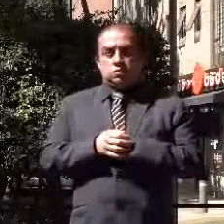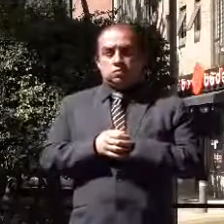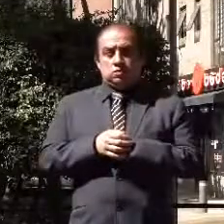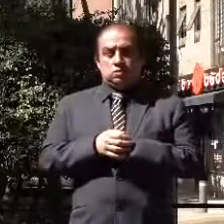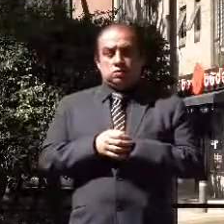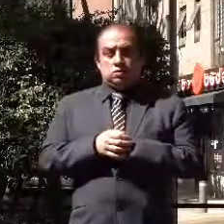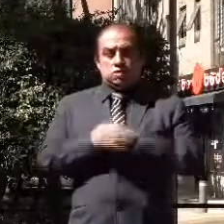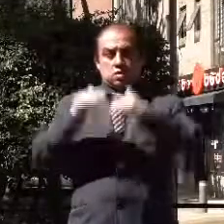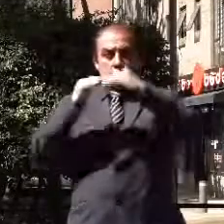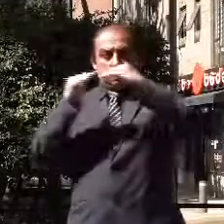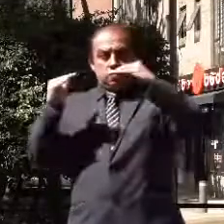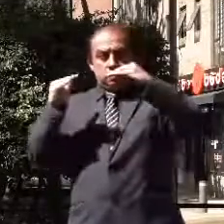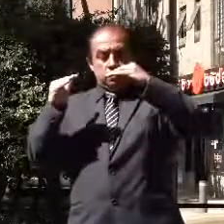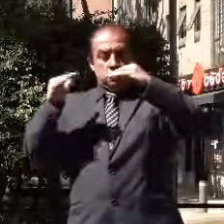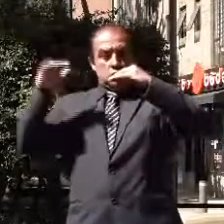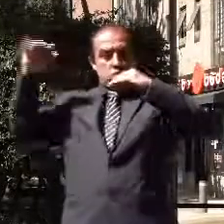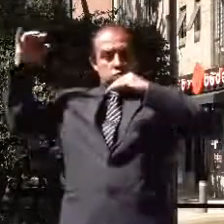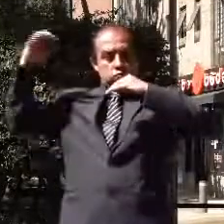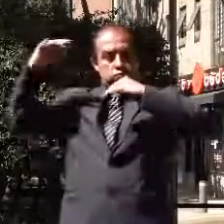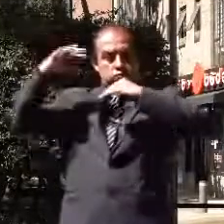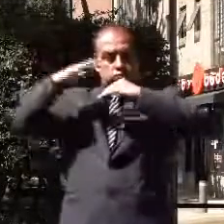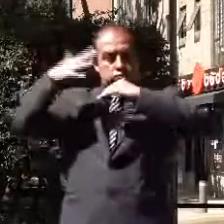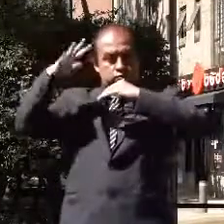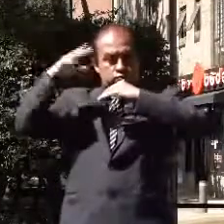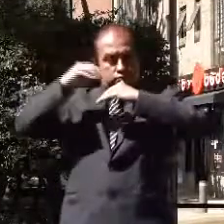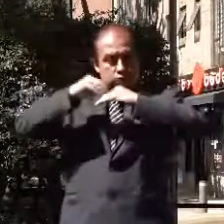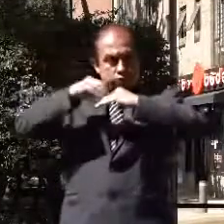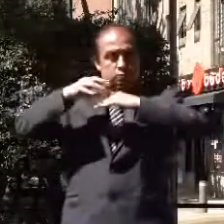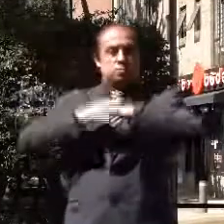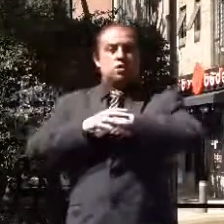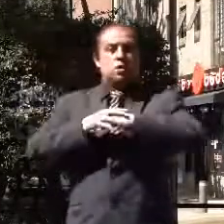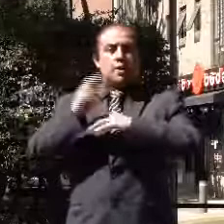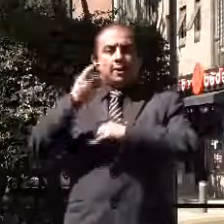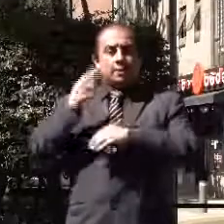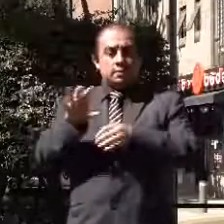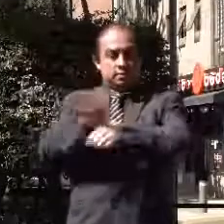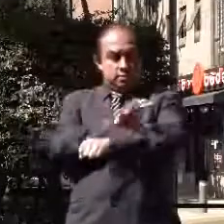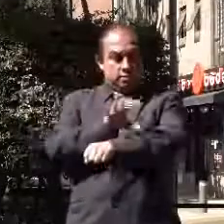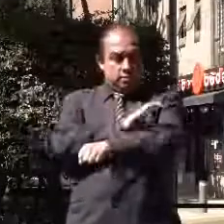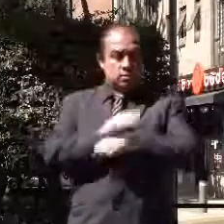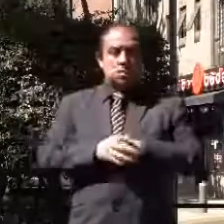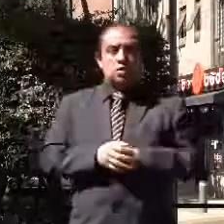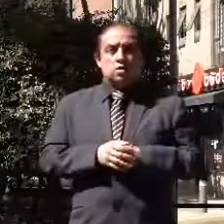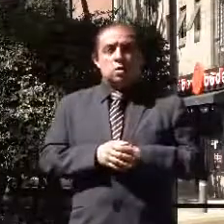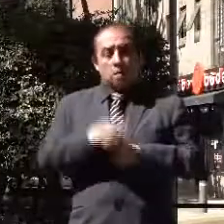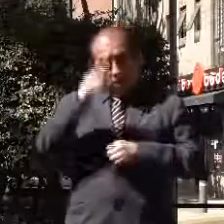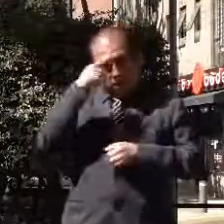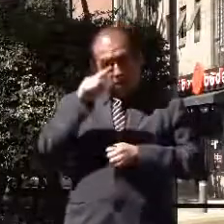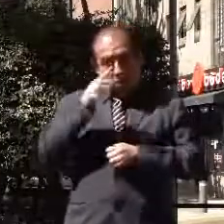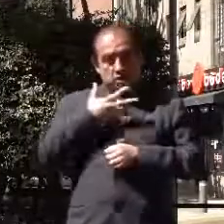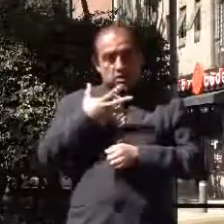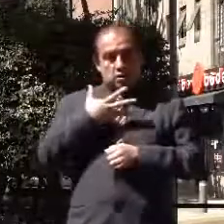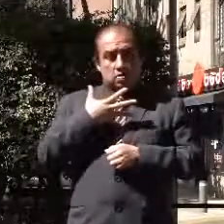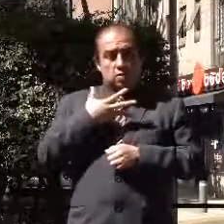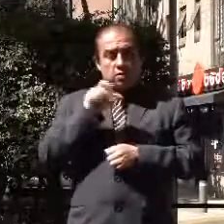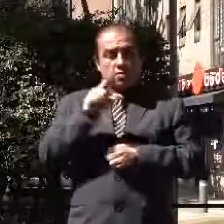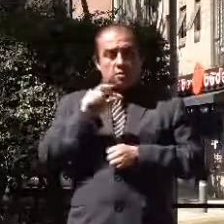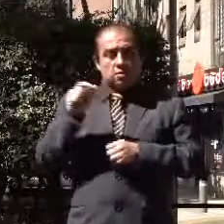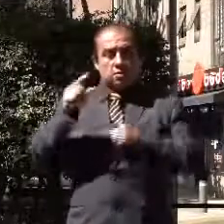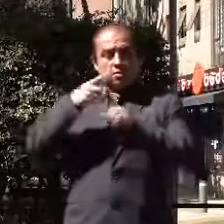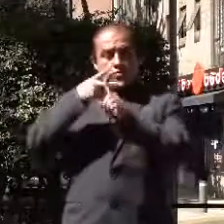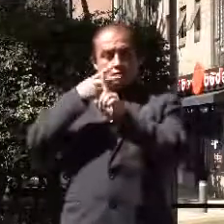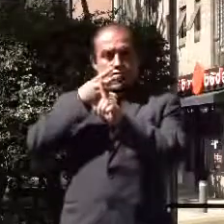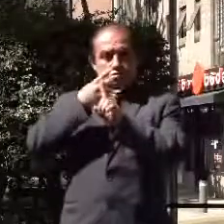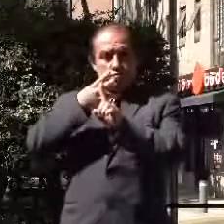paneles solares para la alimentación eléctrica, y también está la antena que nos permite mandar las señales hacia los puestos de